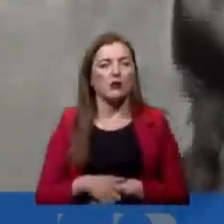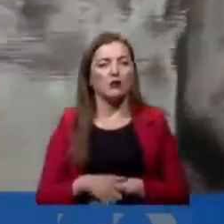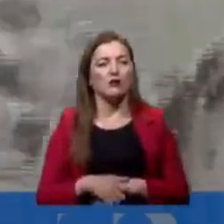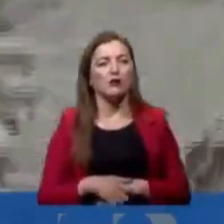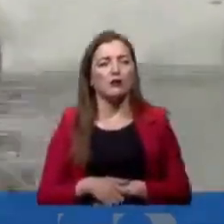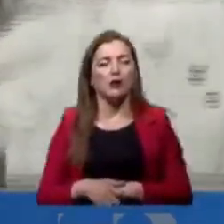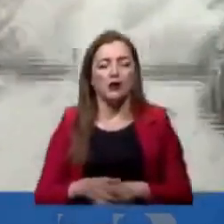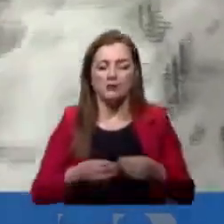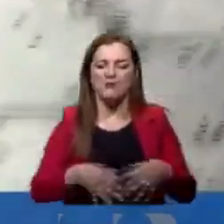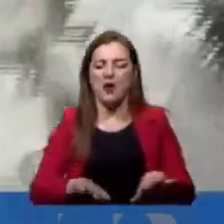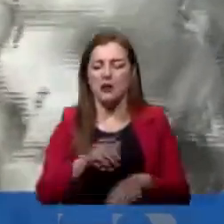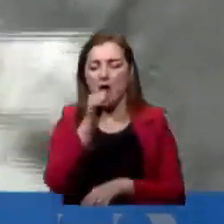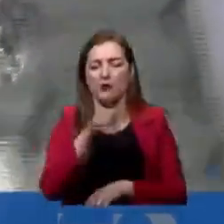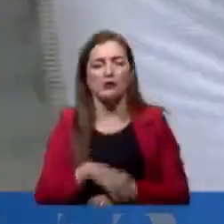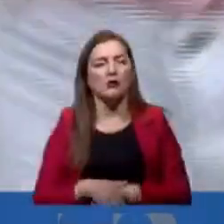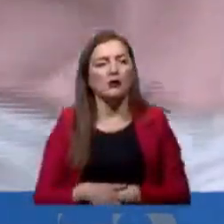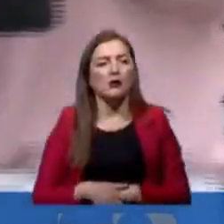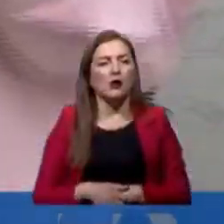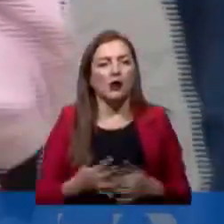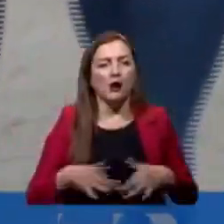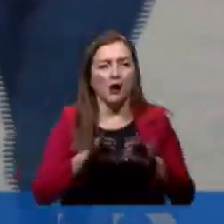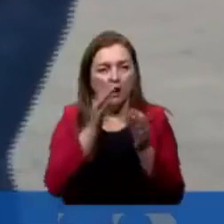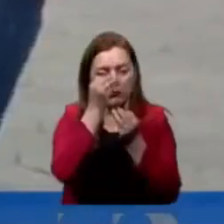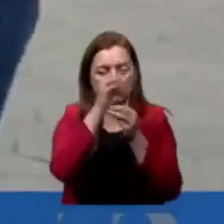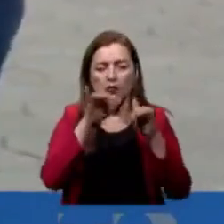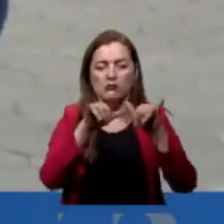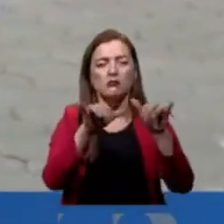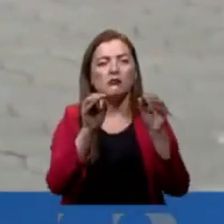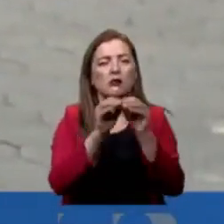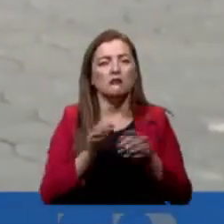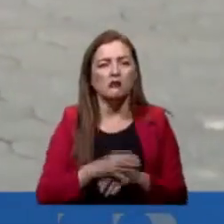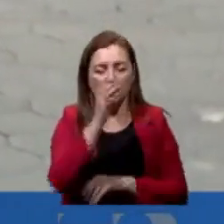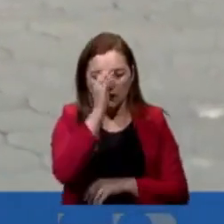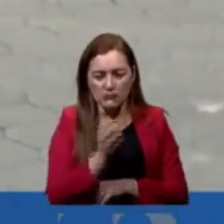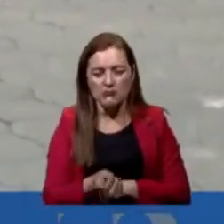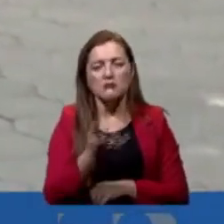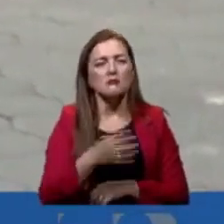de agua la que se está desperdiciando. Esta es la información que les tenemos, volvemos con ustedes de estudios. Muy buenos días.